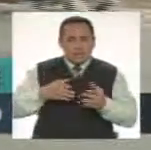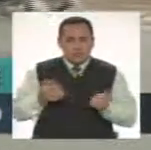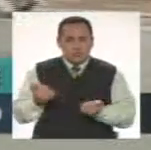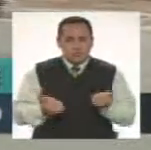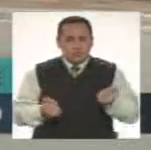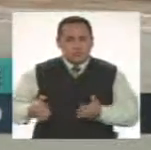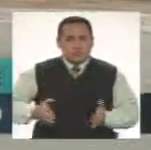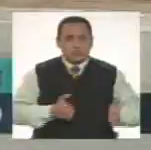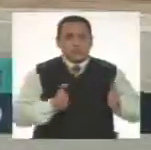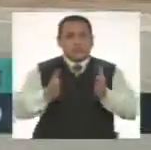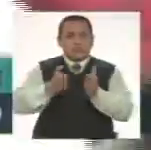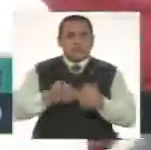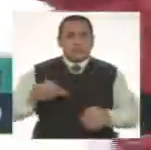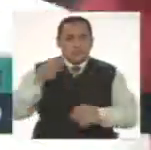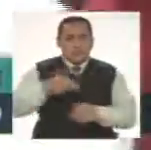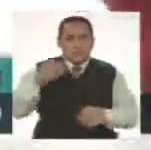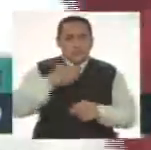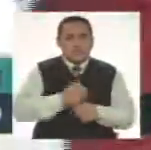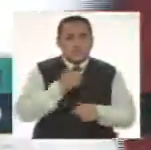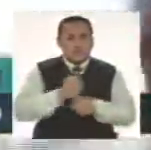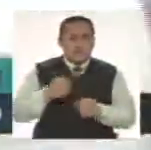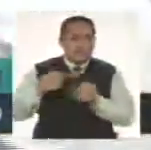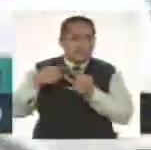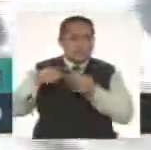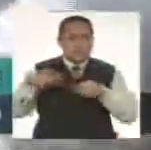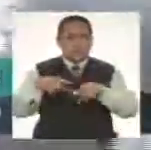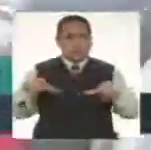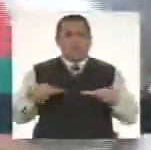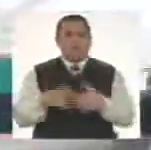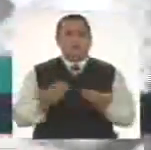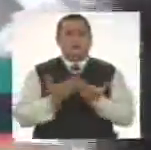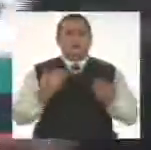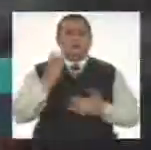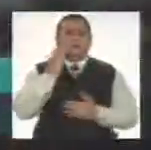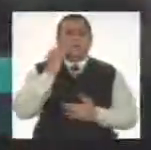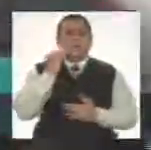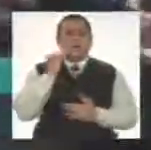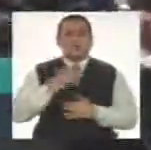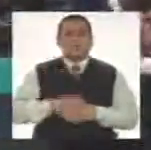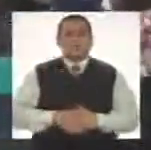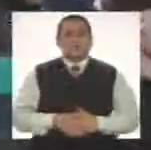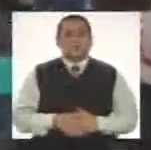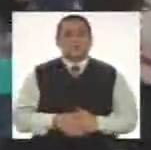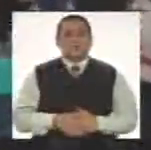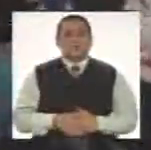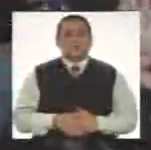Avenida El Tren, el trabajo Distrito de Tumán en Chiclayo, Lambayeque.